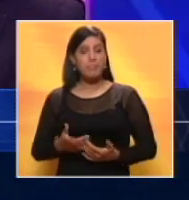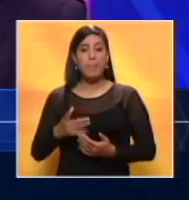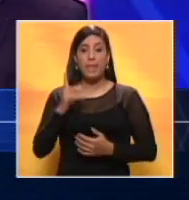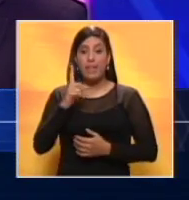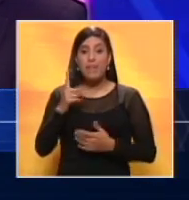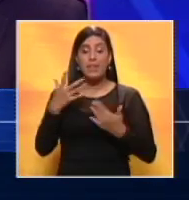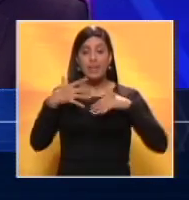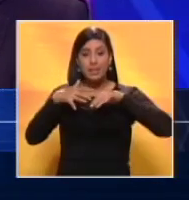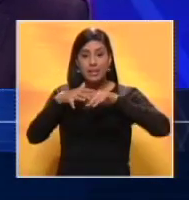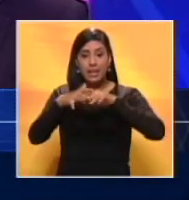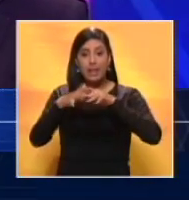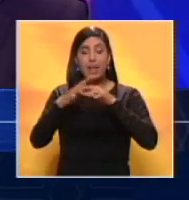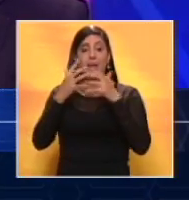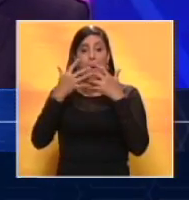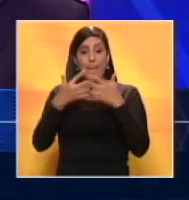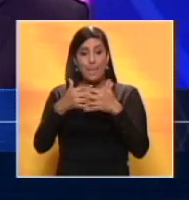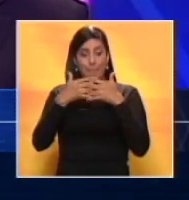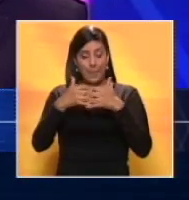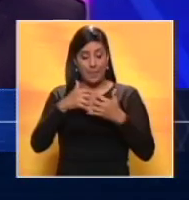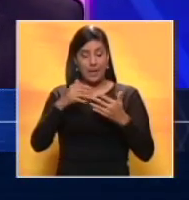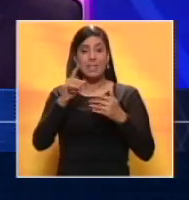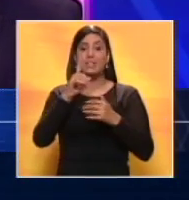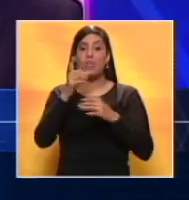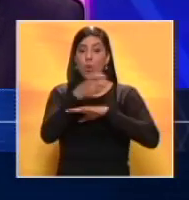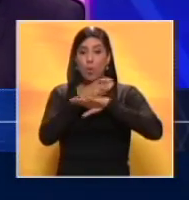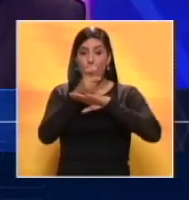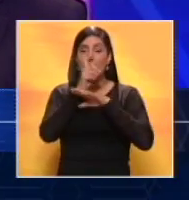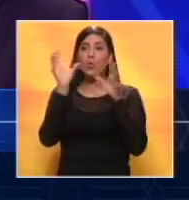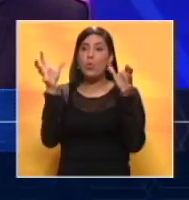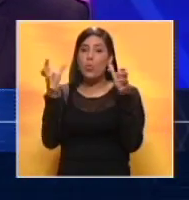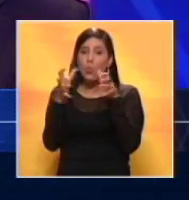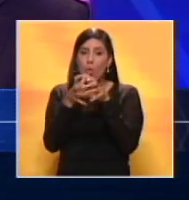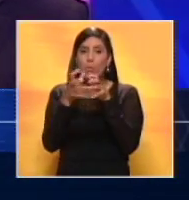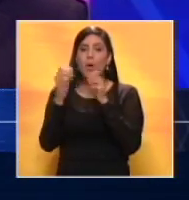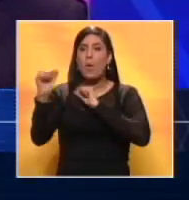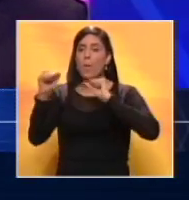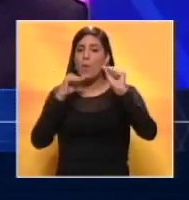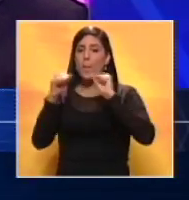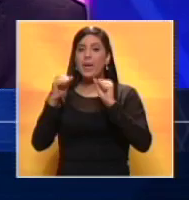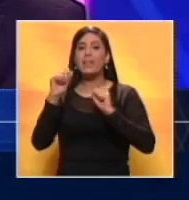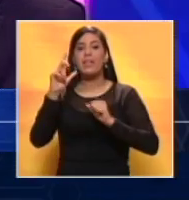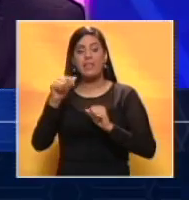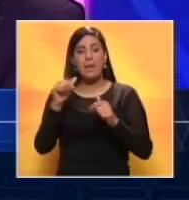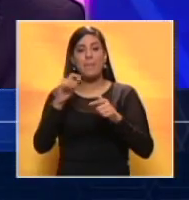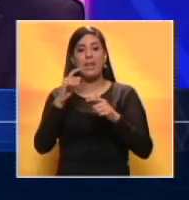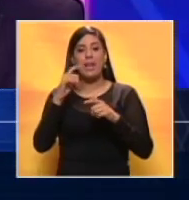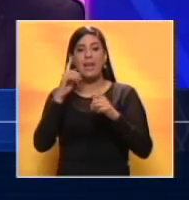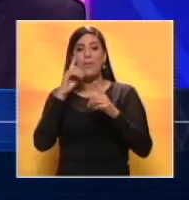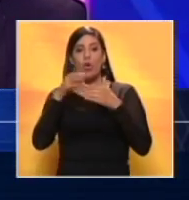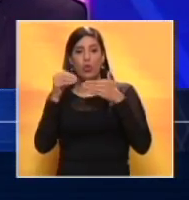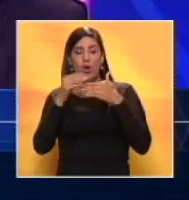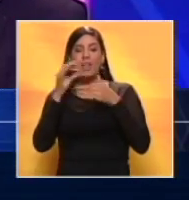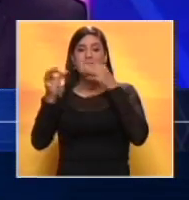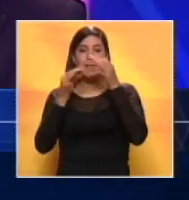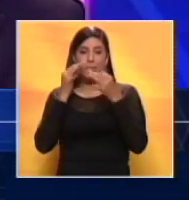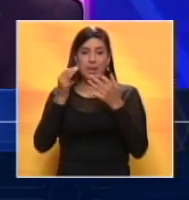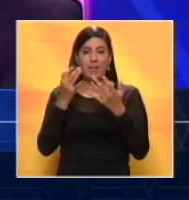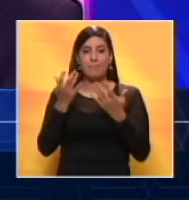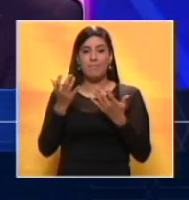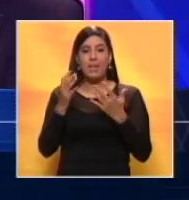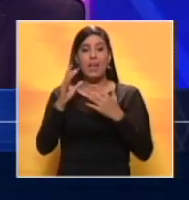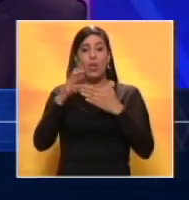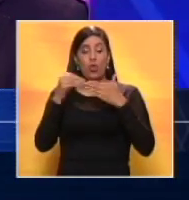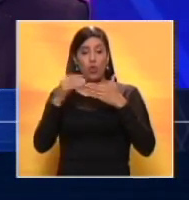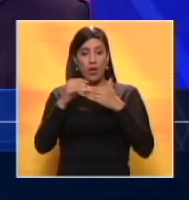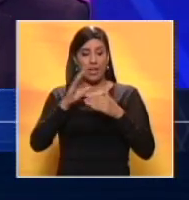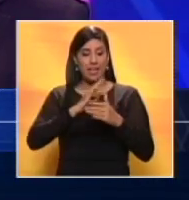ser incluyente. Fedeindustria apuesta porque todos los sectores se activen, inclusive en el tema del DICOM. Hay que hablar que el